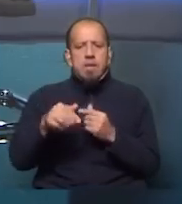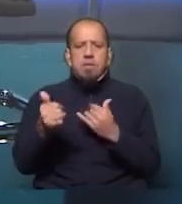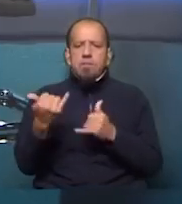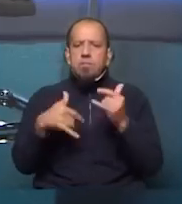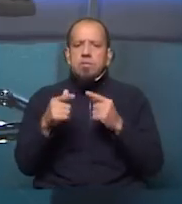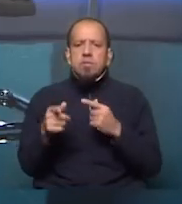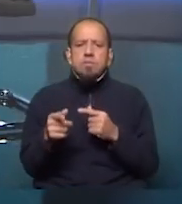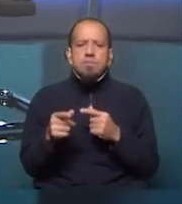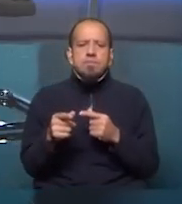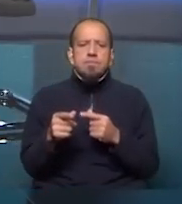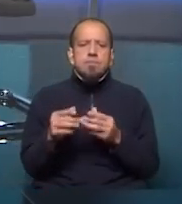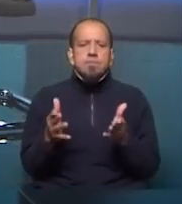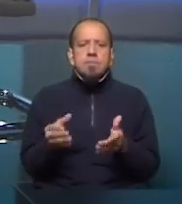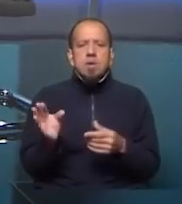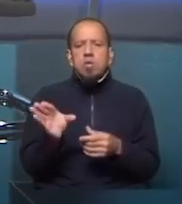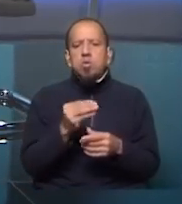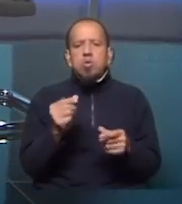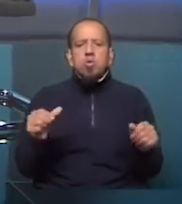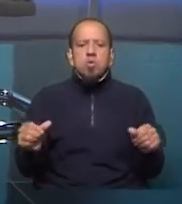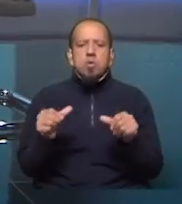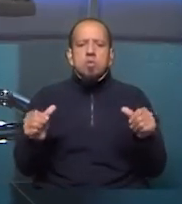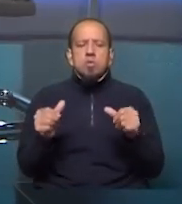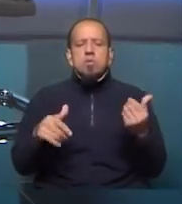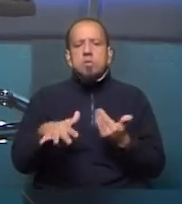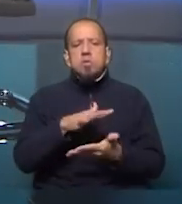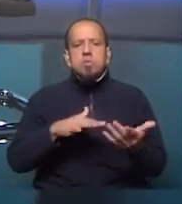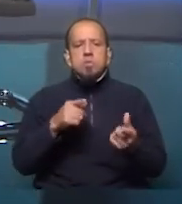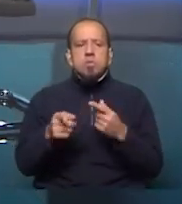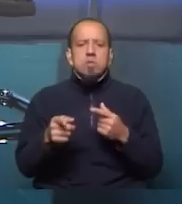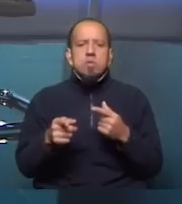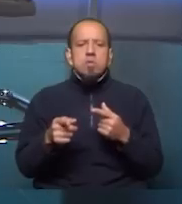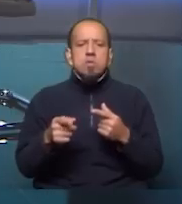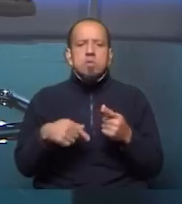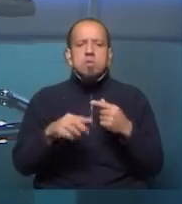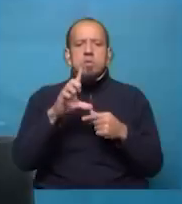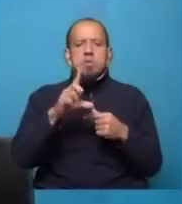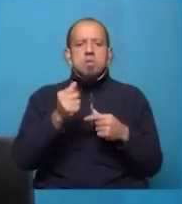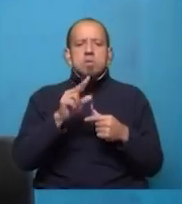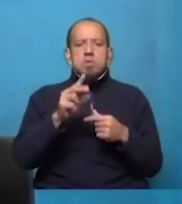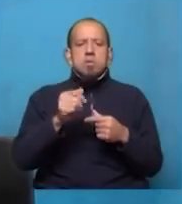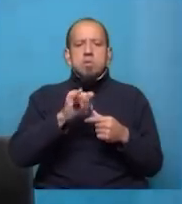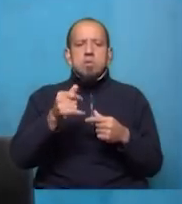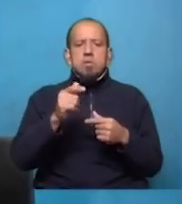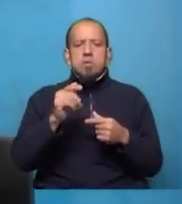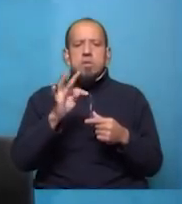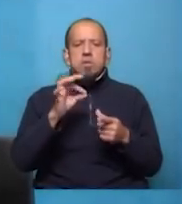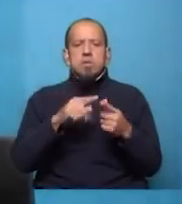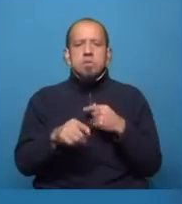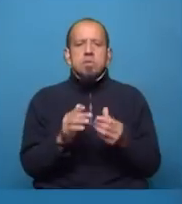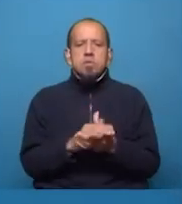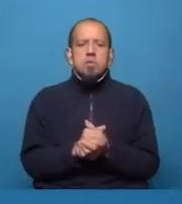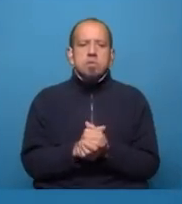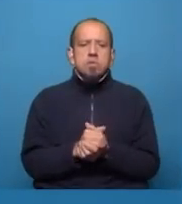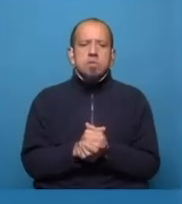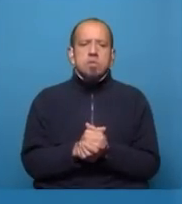este Más allá del caso de H de todo lo que ha generado de esta situación del lado de activos de la causa la vallato cómo cómo lo ves qué reflexión te genera todo esto